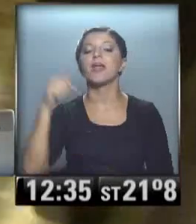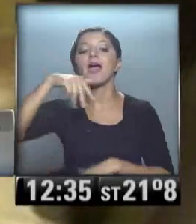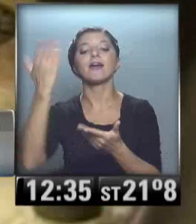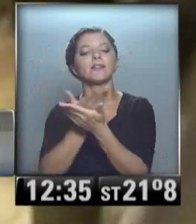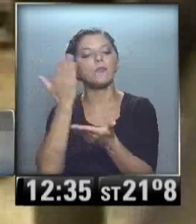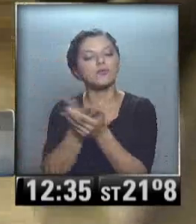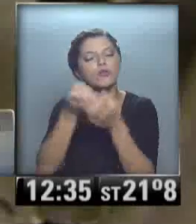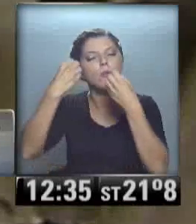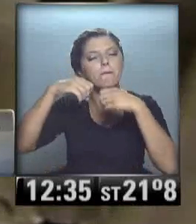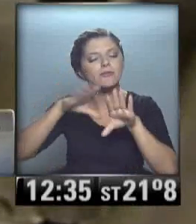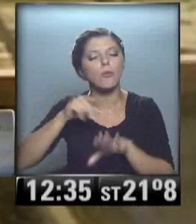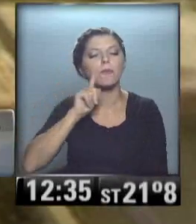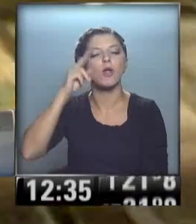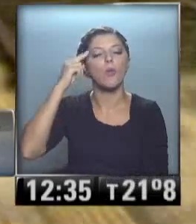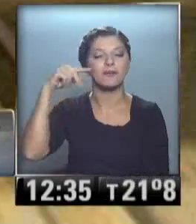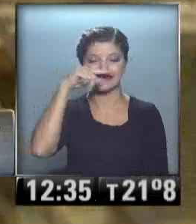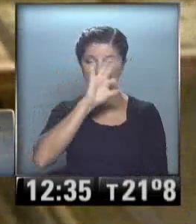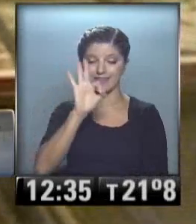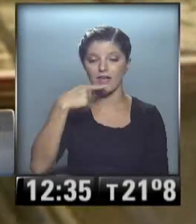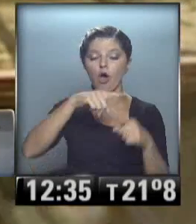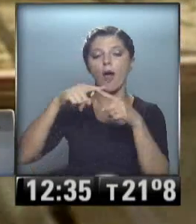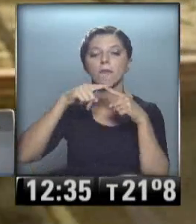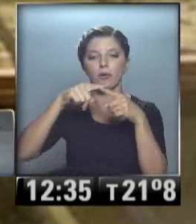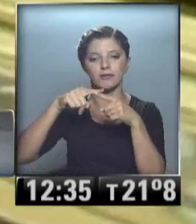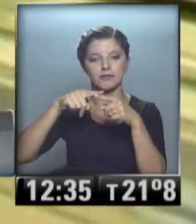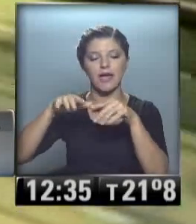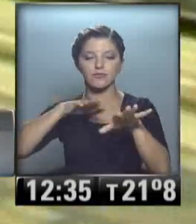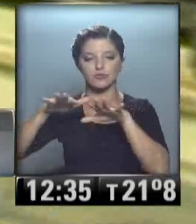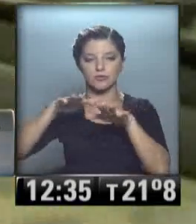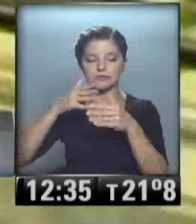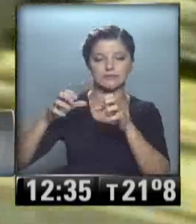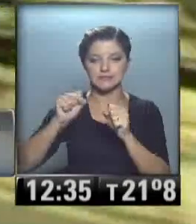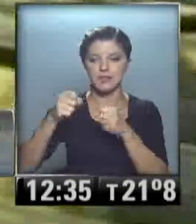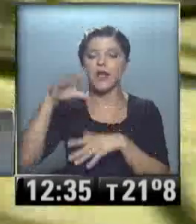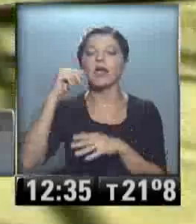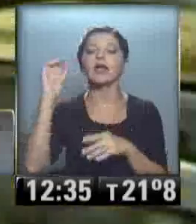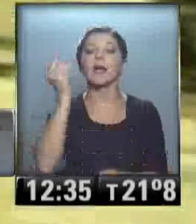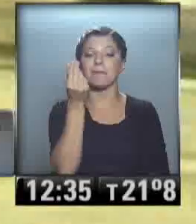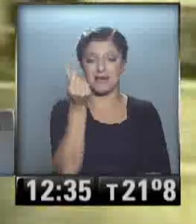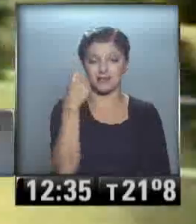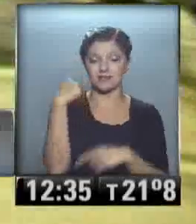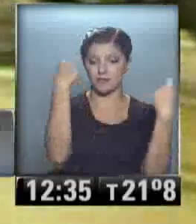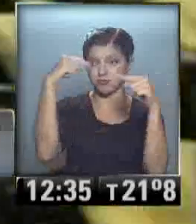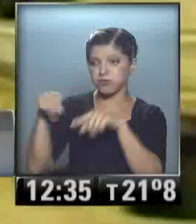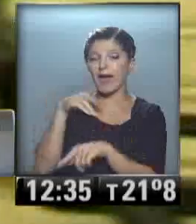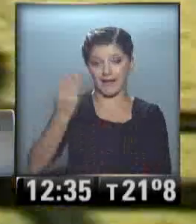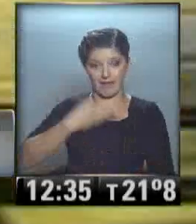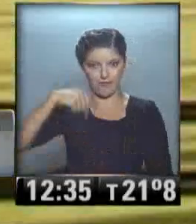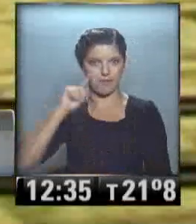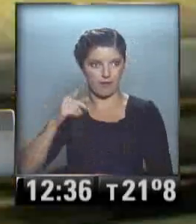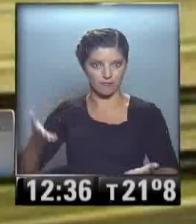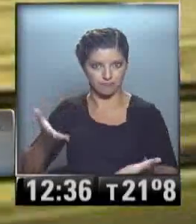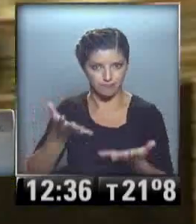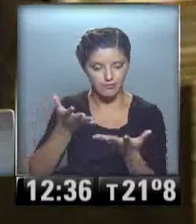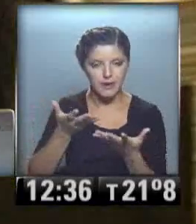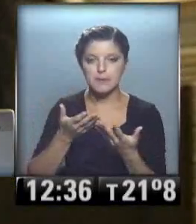había iniciado en los 70 con las políticas de desregulación del movimiento de capitales alentadas por el Fondo Monetario Internacional,